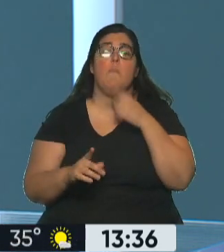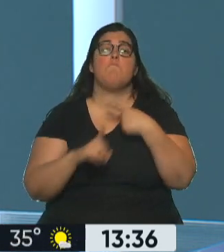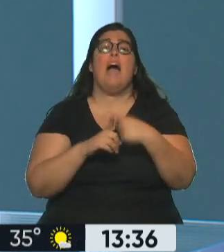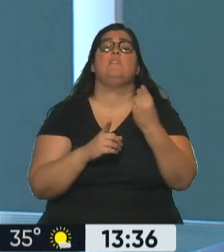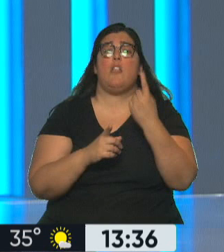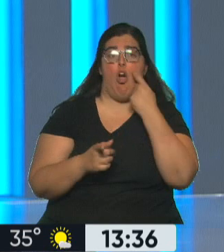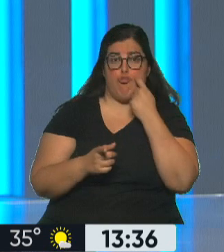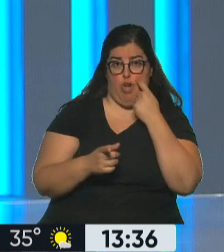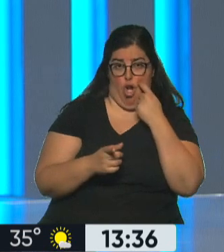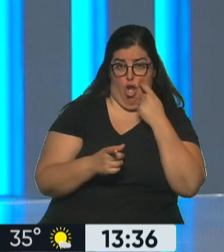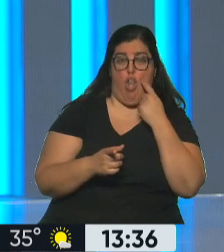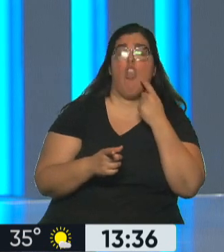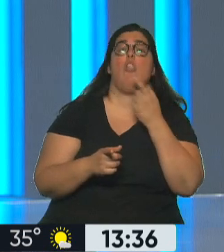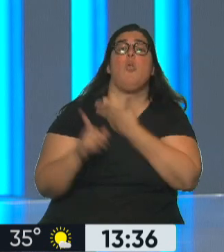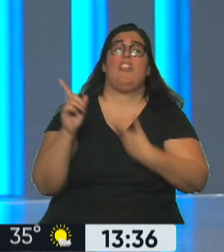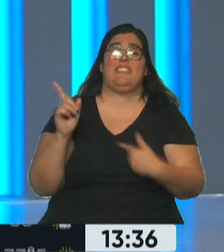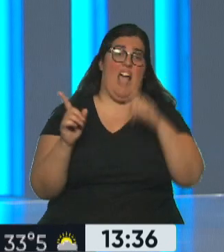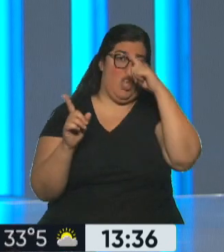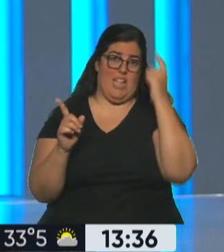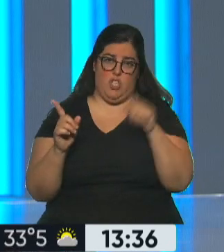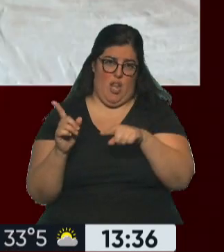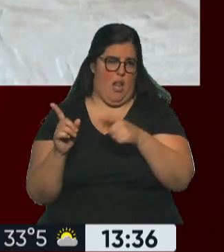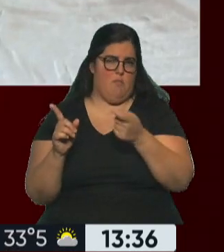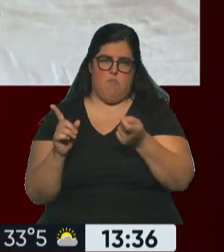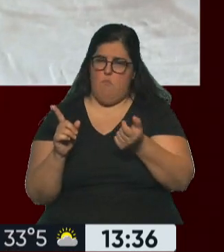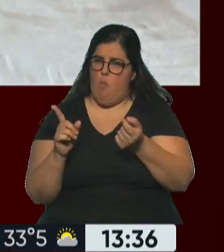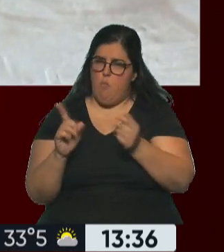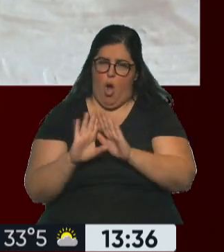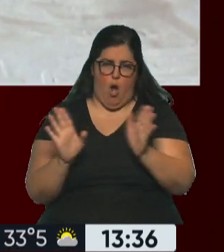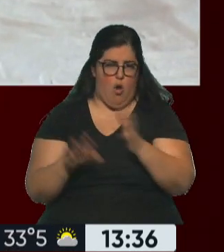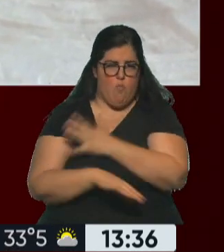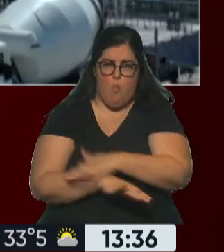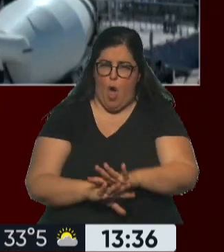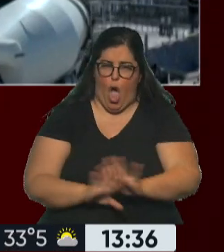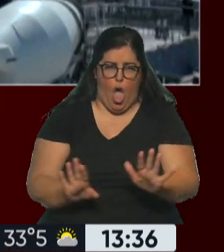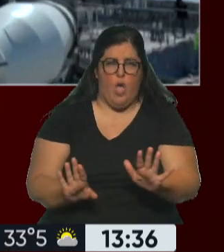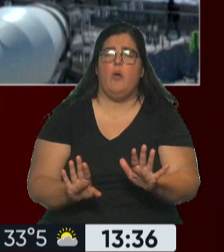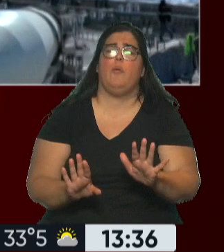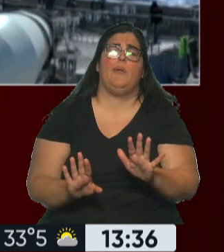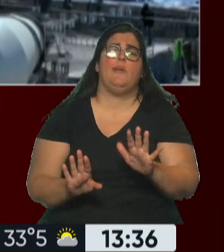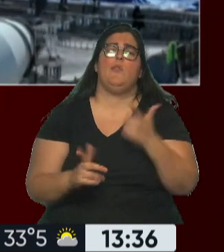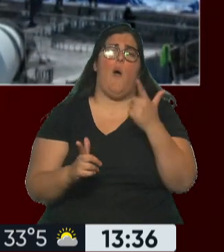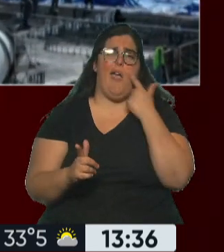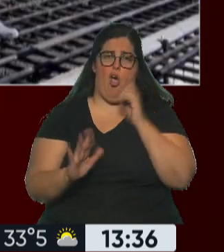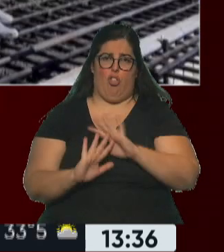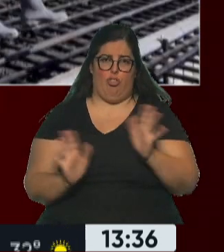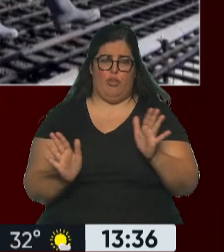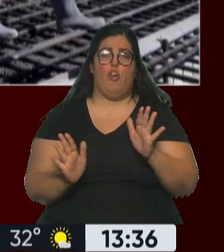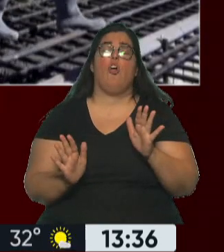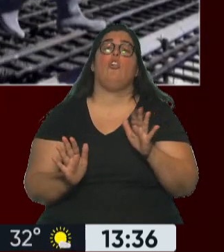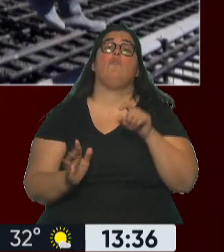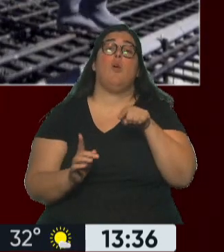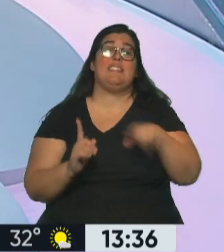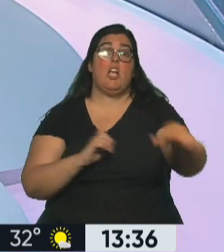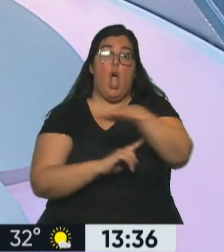una intervención del Estado Nacional bastante pobre, por lo visto en el último tiempo. Todo esto en un contexto en el